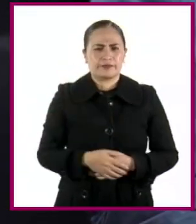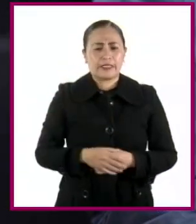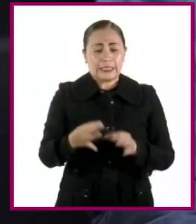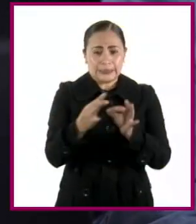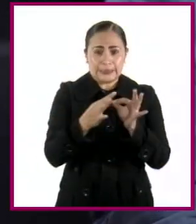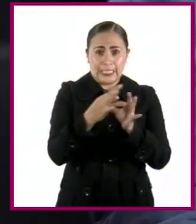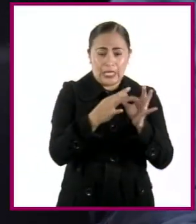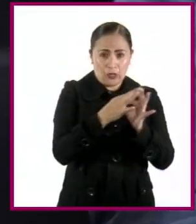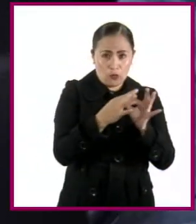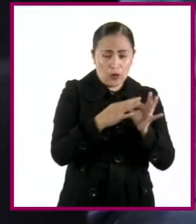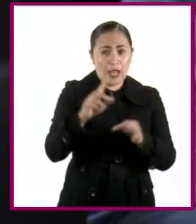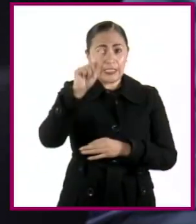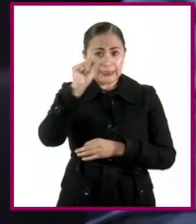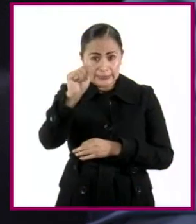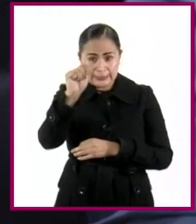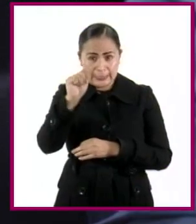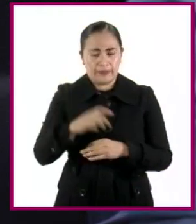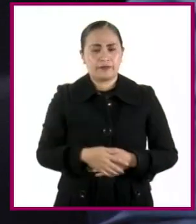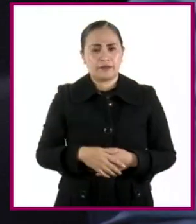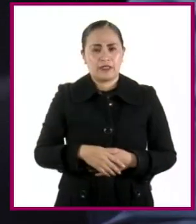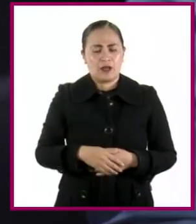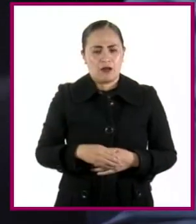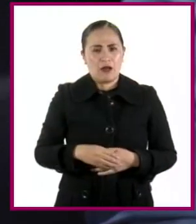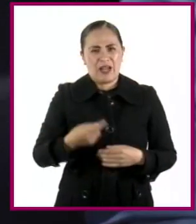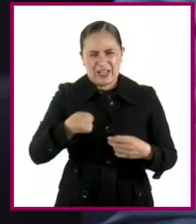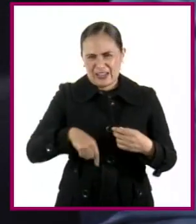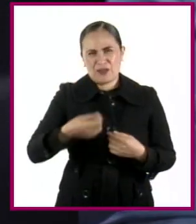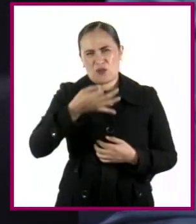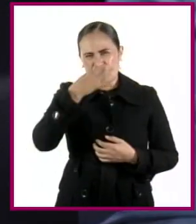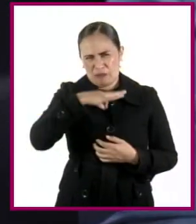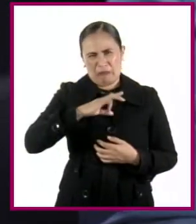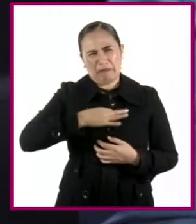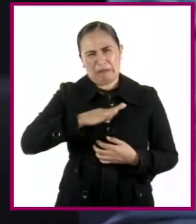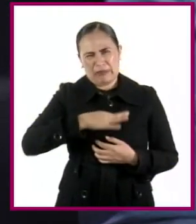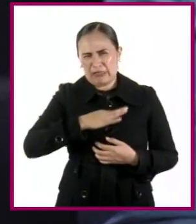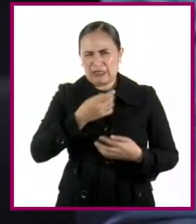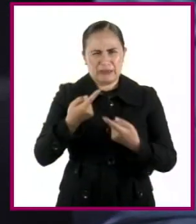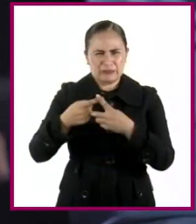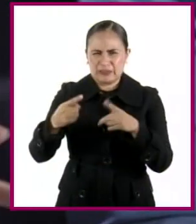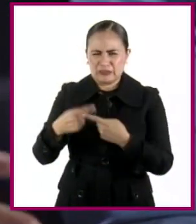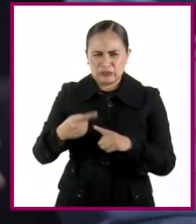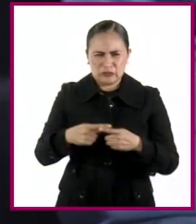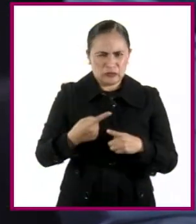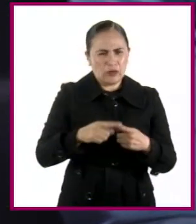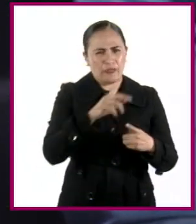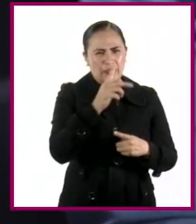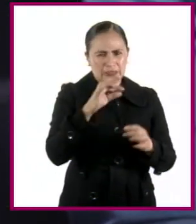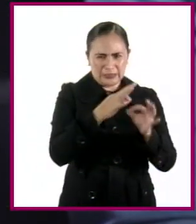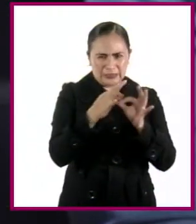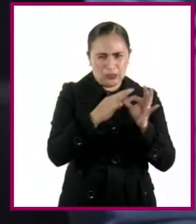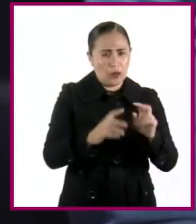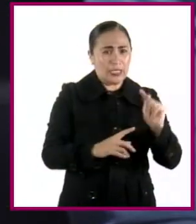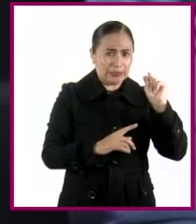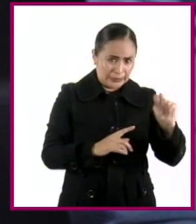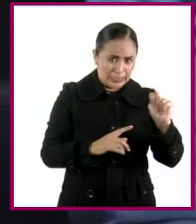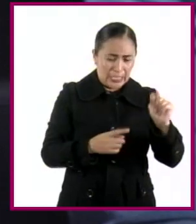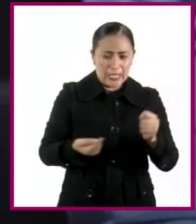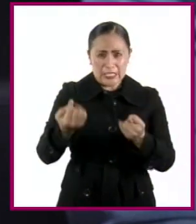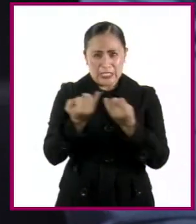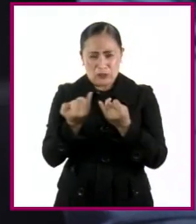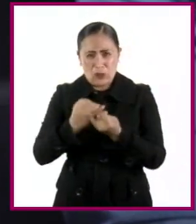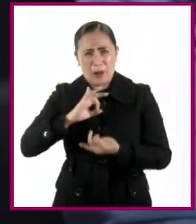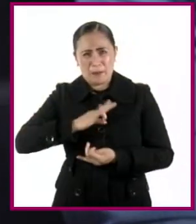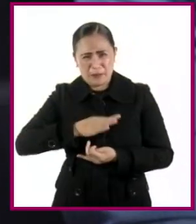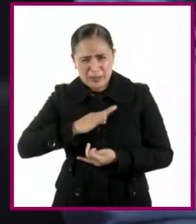células T, que son las que atacan a los organismos invasores. Se modela entonces el número de células T, el número de organismos